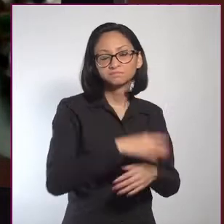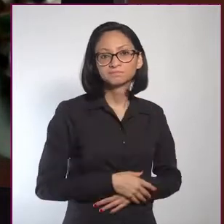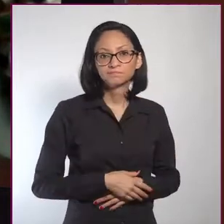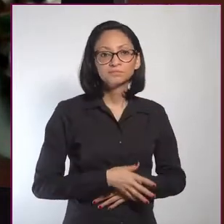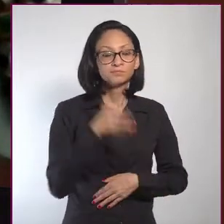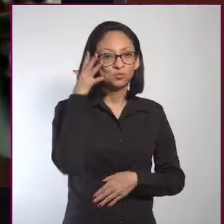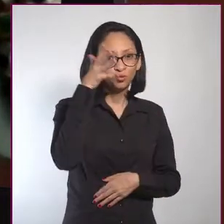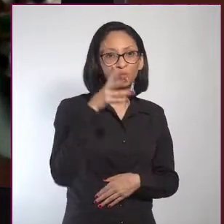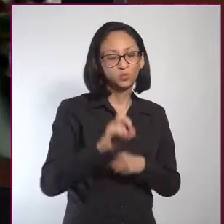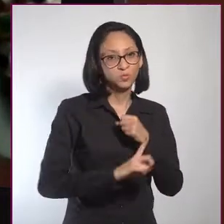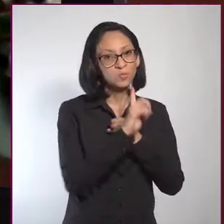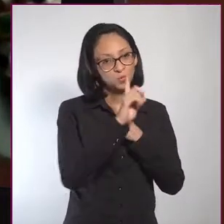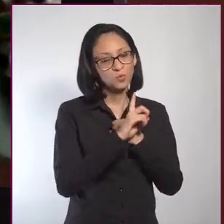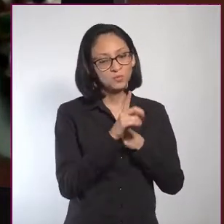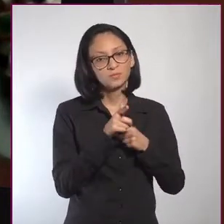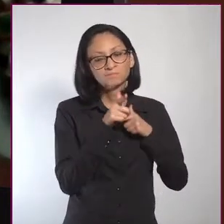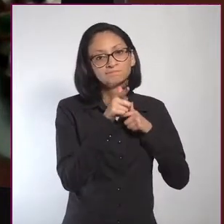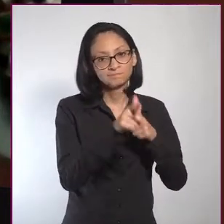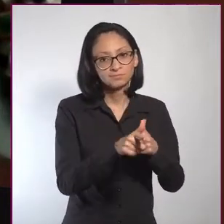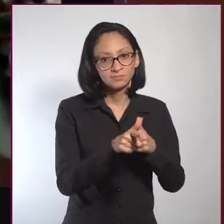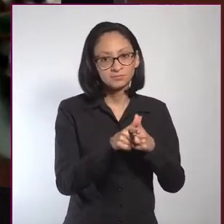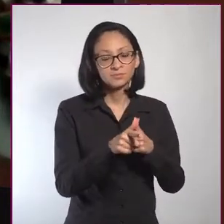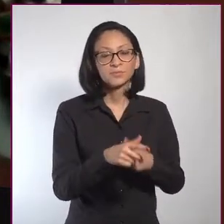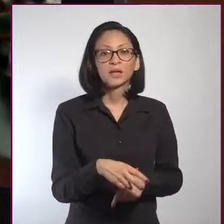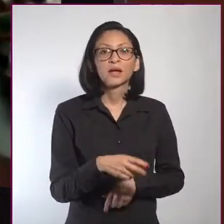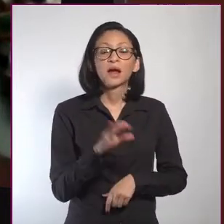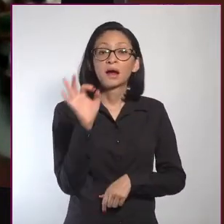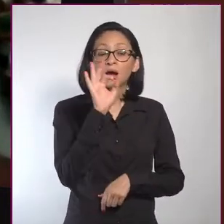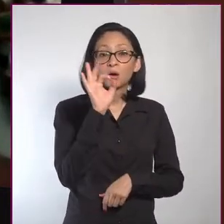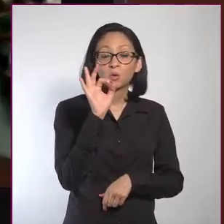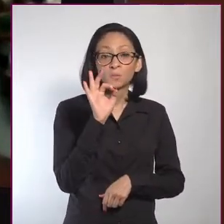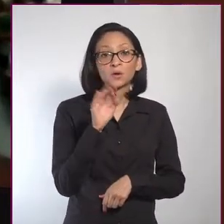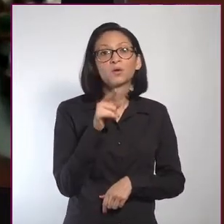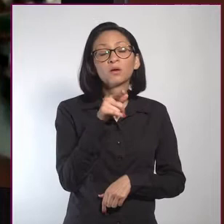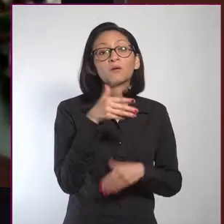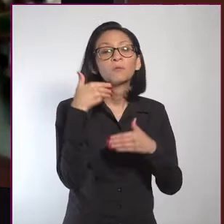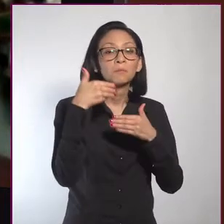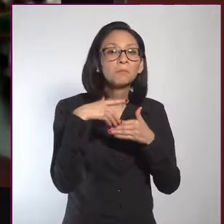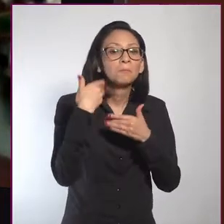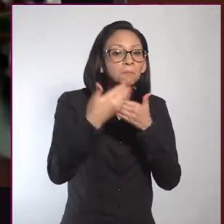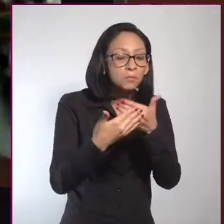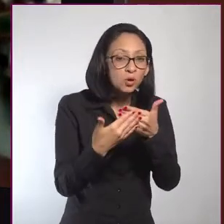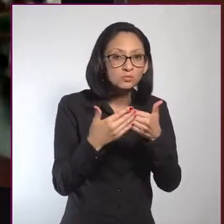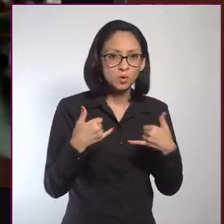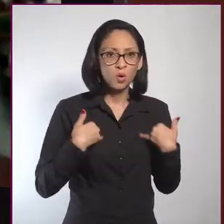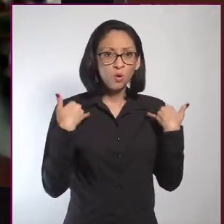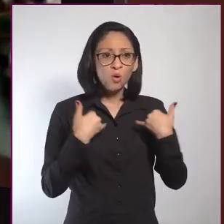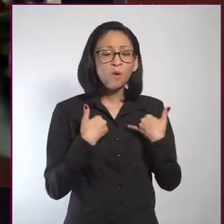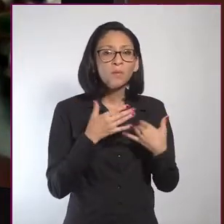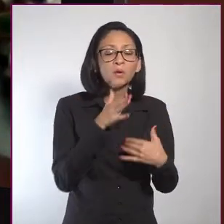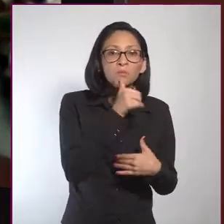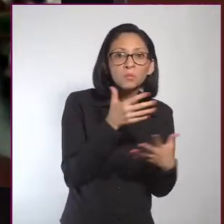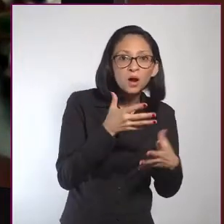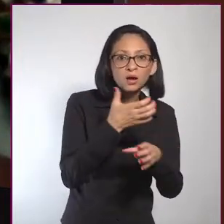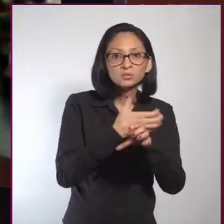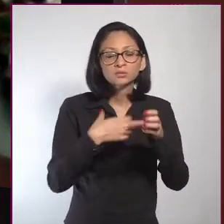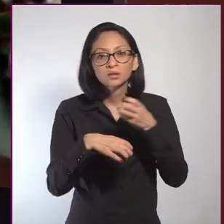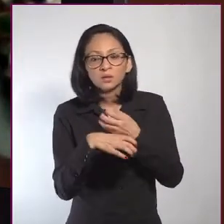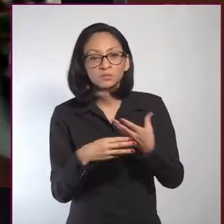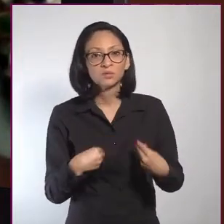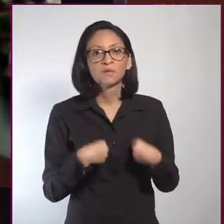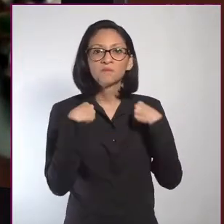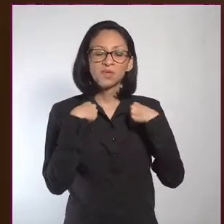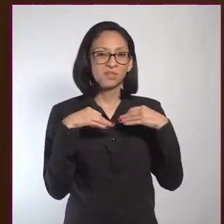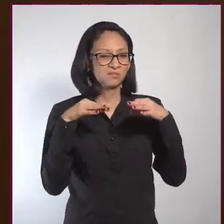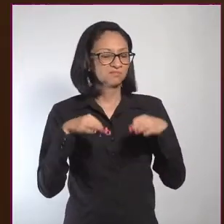baja, por lo que probablemente va a tener incapacidad prematura e incluso una mala calidad de